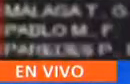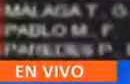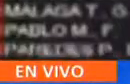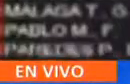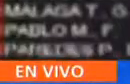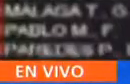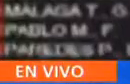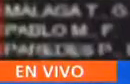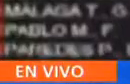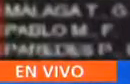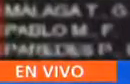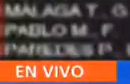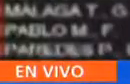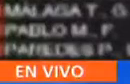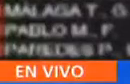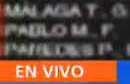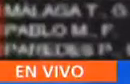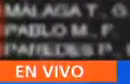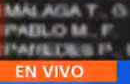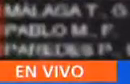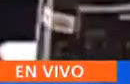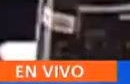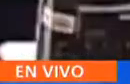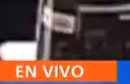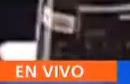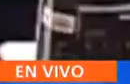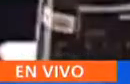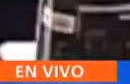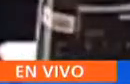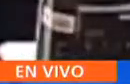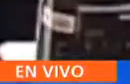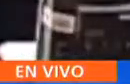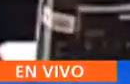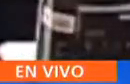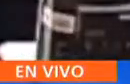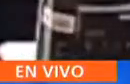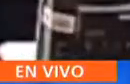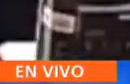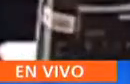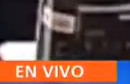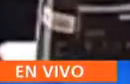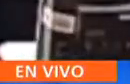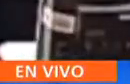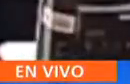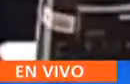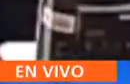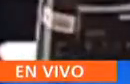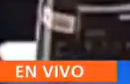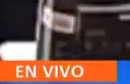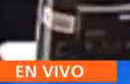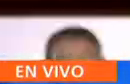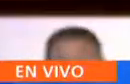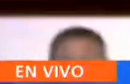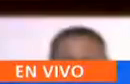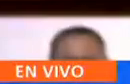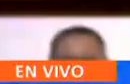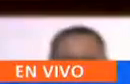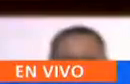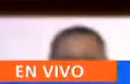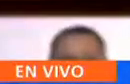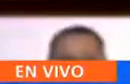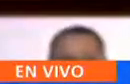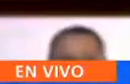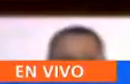2023. Con 75 votos en contra, 48 a favor y una abstención, los congresistas no avalaron